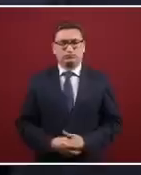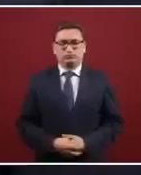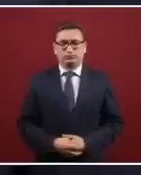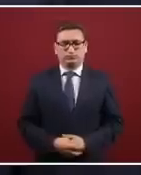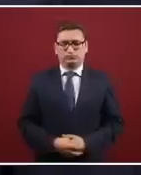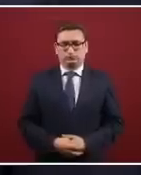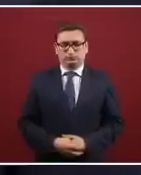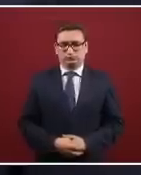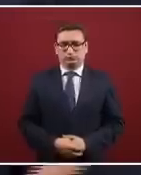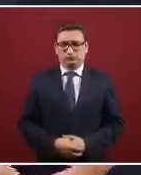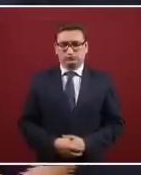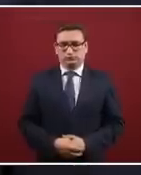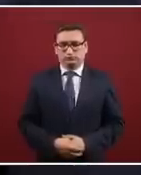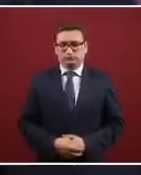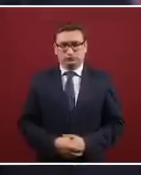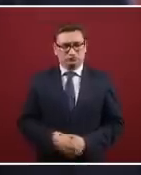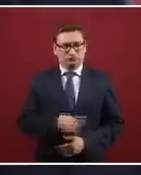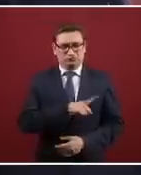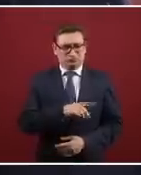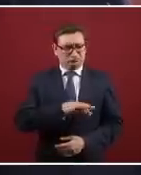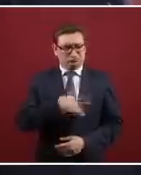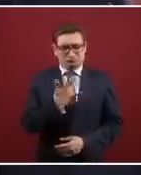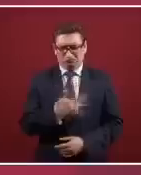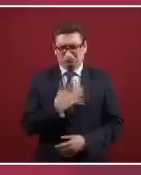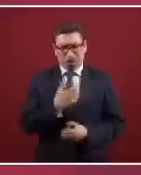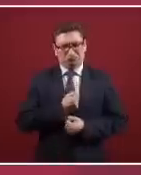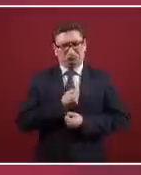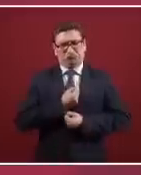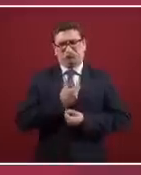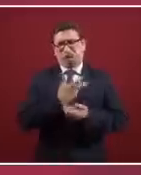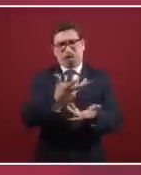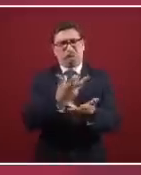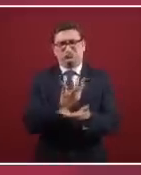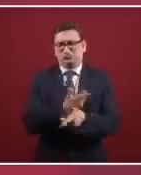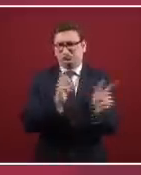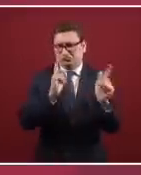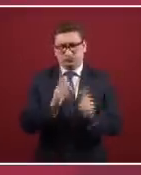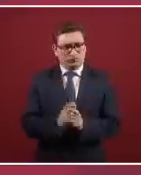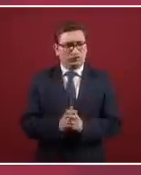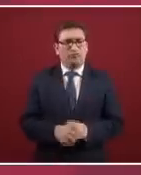en sus manifestaciones.